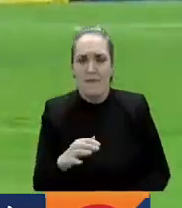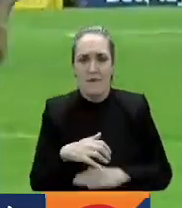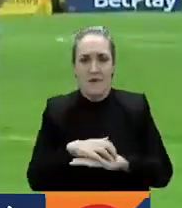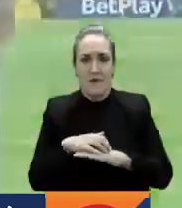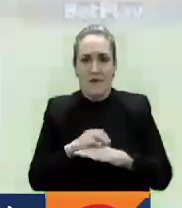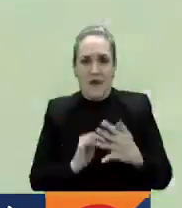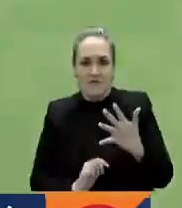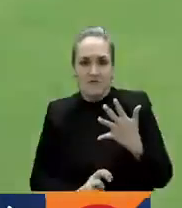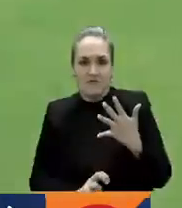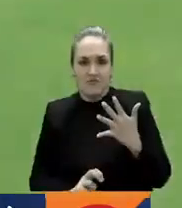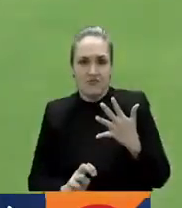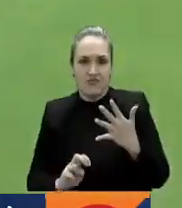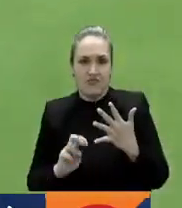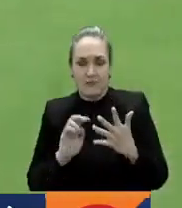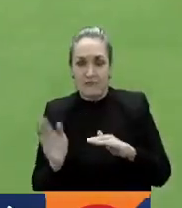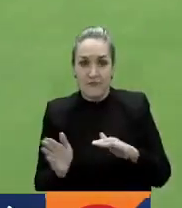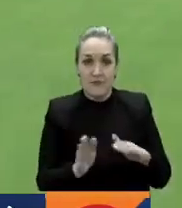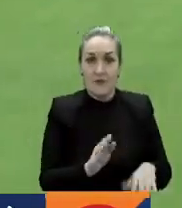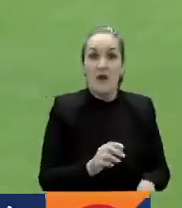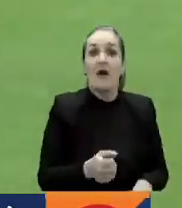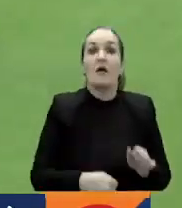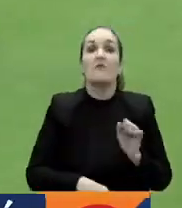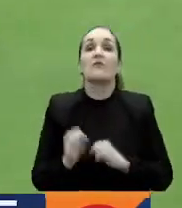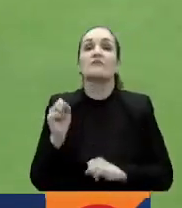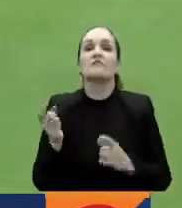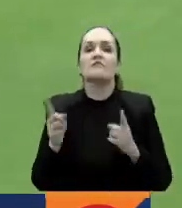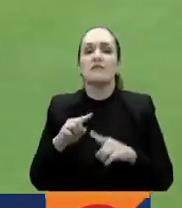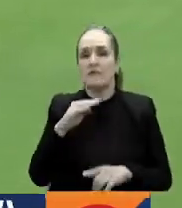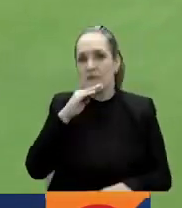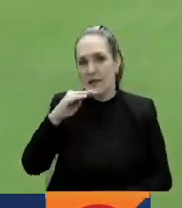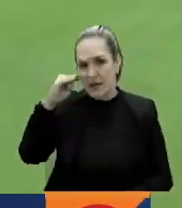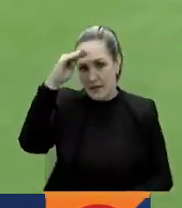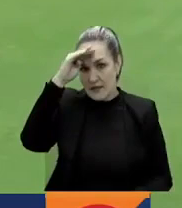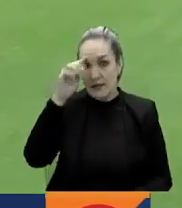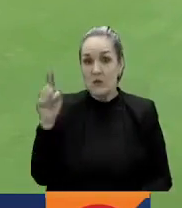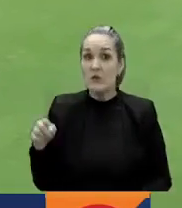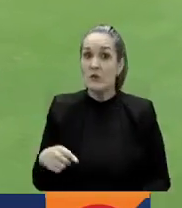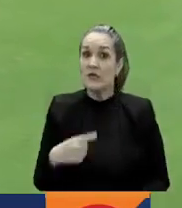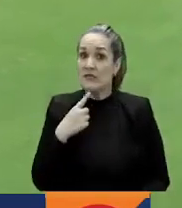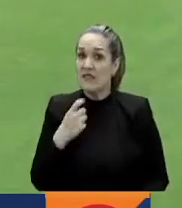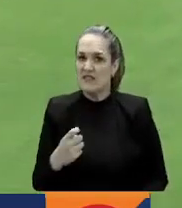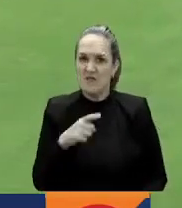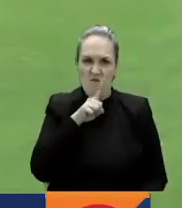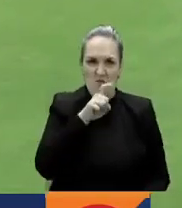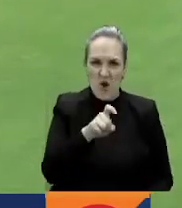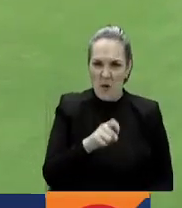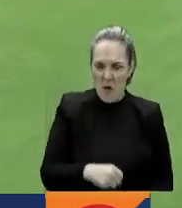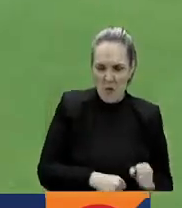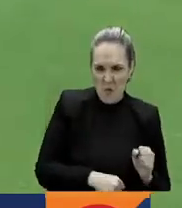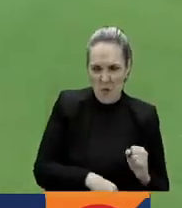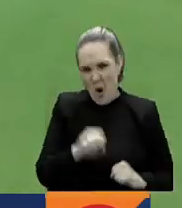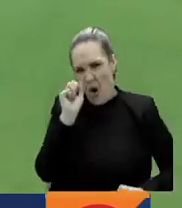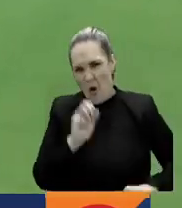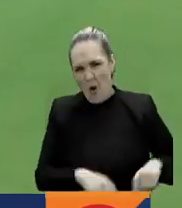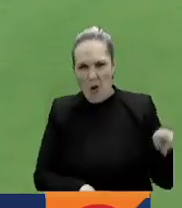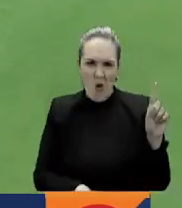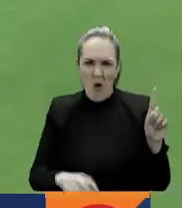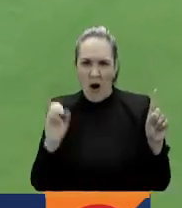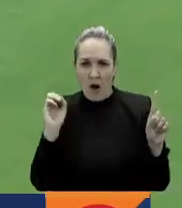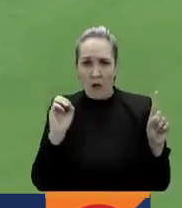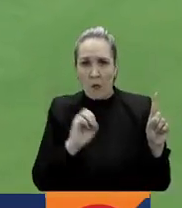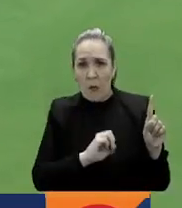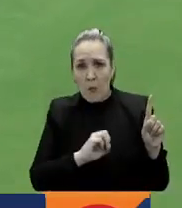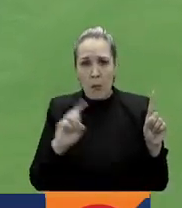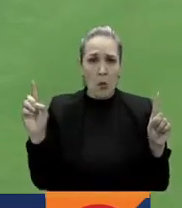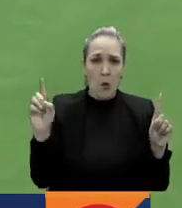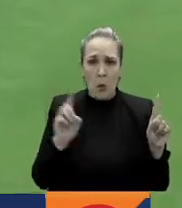de privilegio. Otro que ganó fue Independiente Medellín. No la tuvo fácil ante un Bucaramanga que comenzó ganando, pero los tantos de Edwin Cetré y